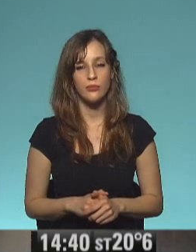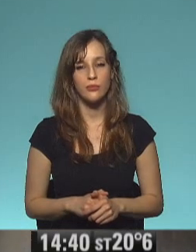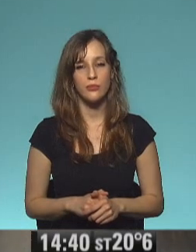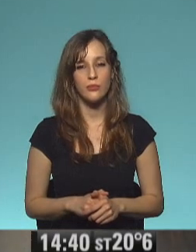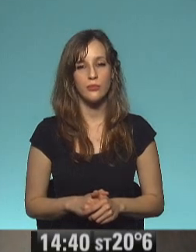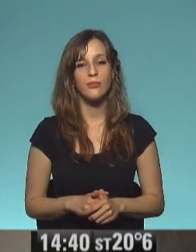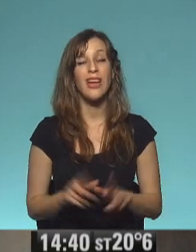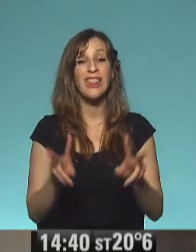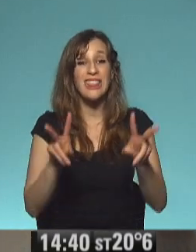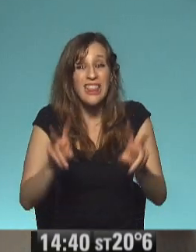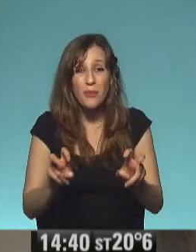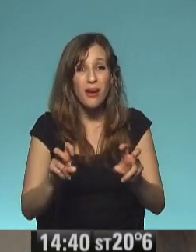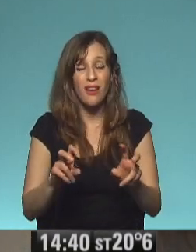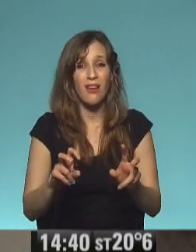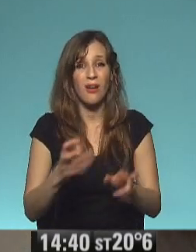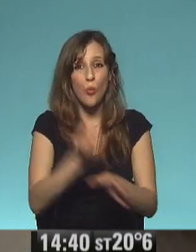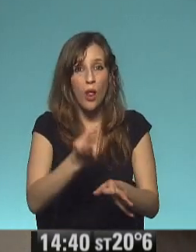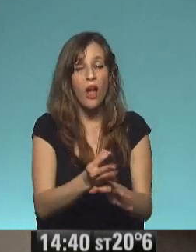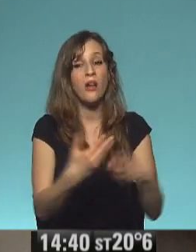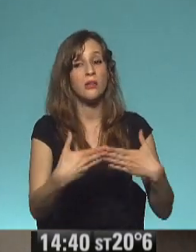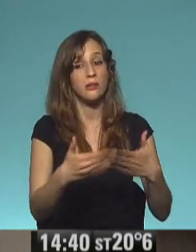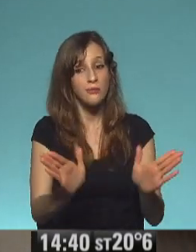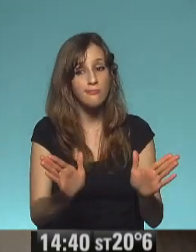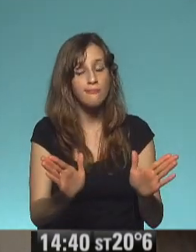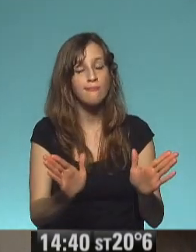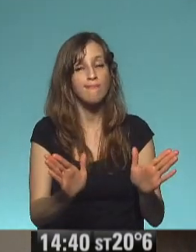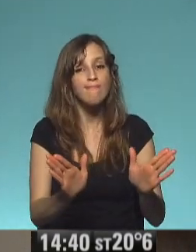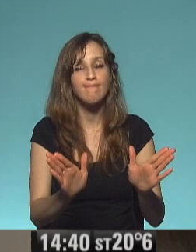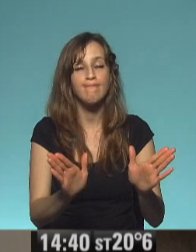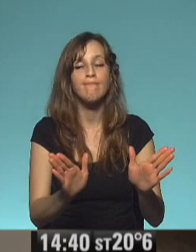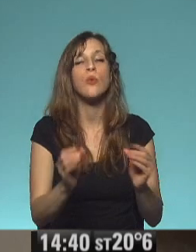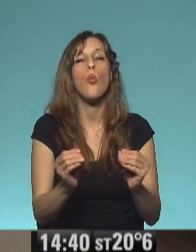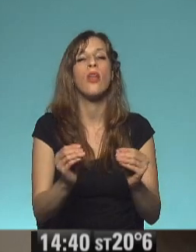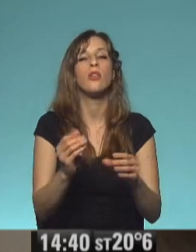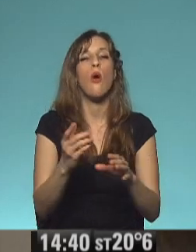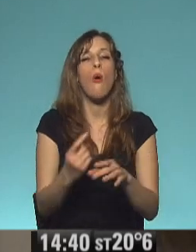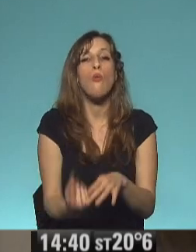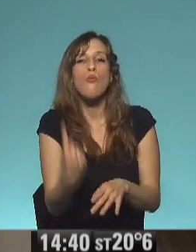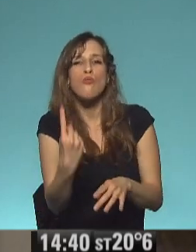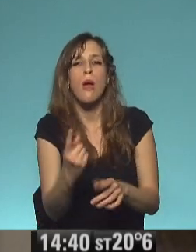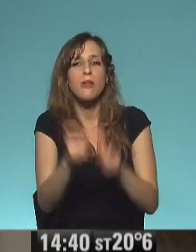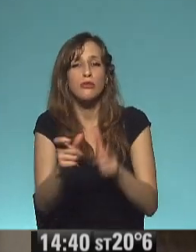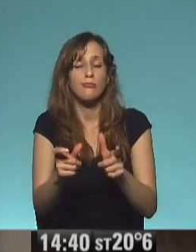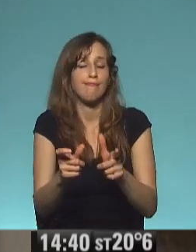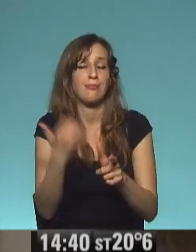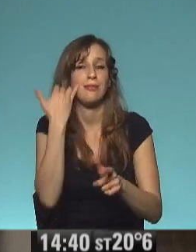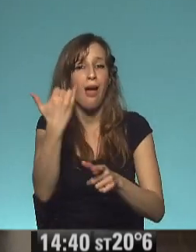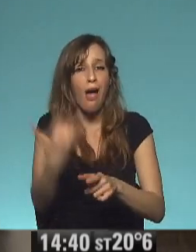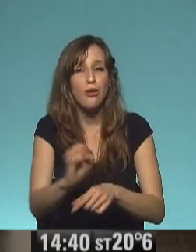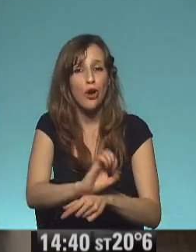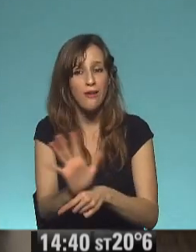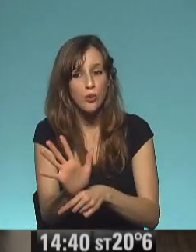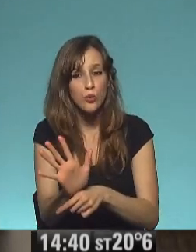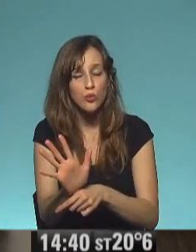toda la historia empezó con las clases. Cuando aparecen los primeros casos de coronavirus, hubo una